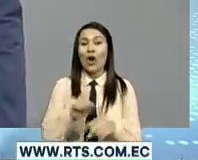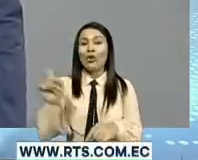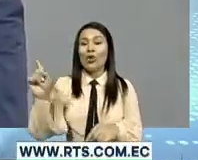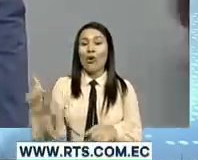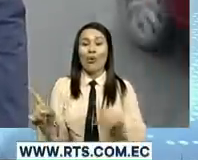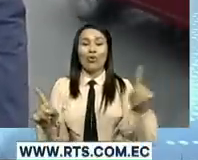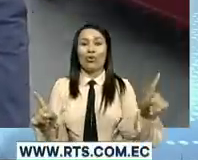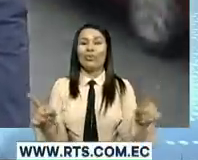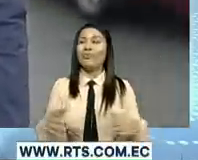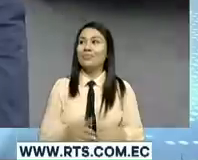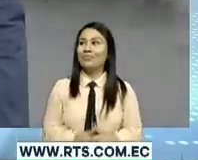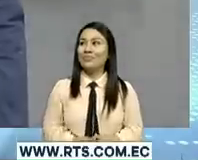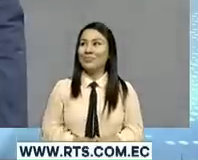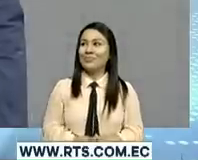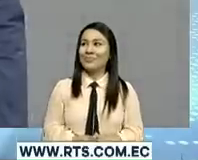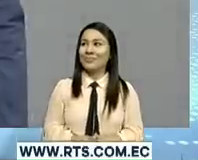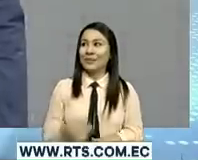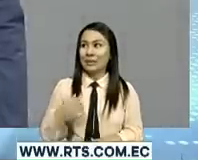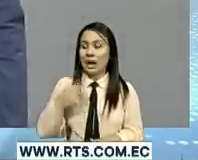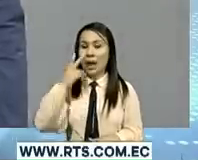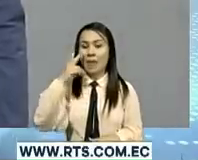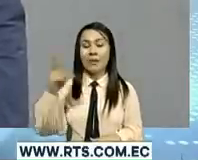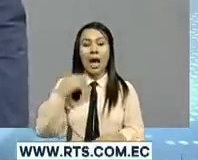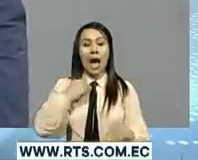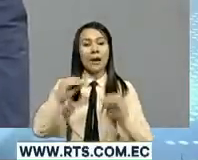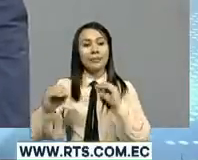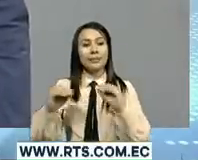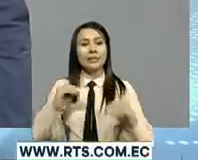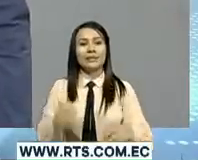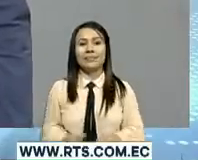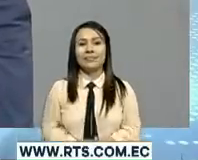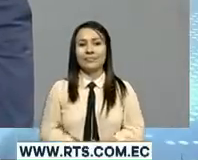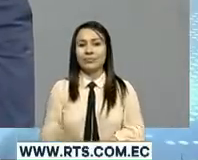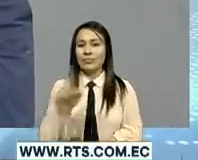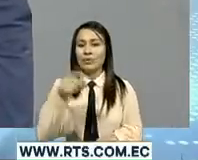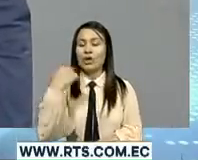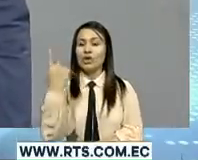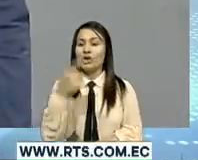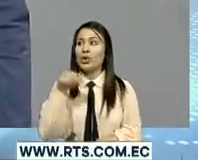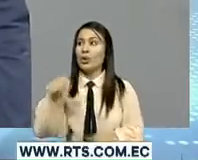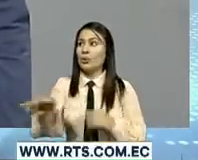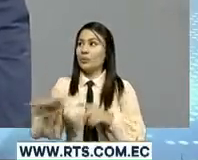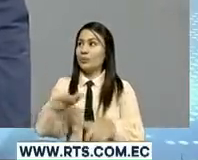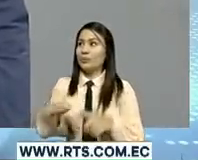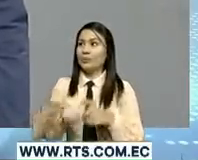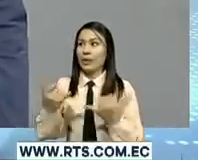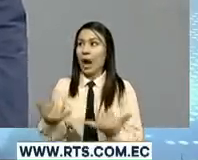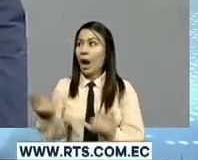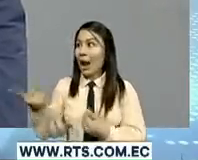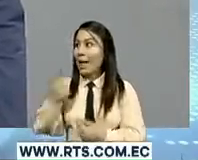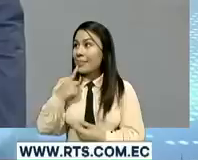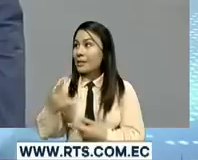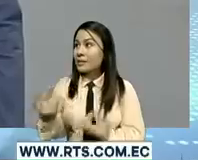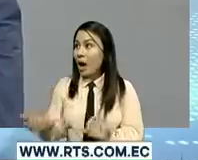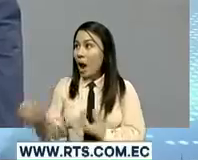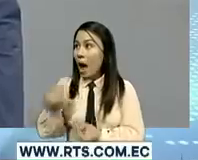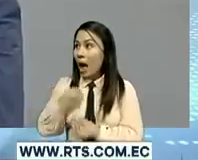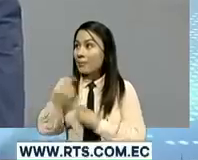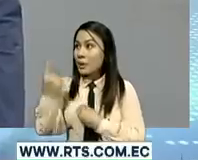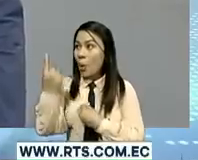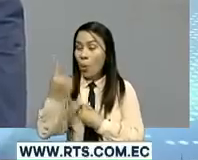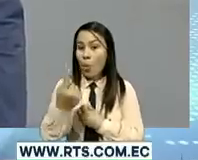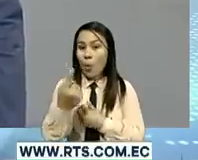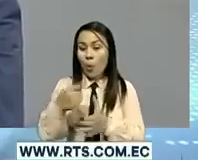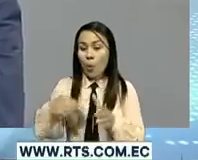El problema que usted enfoca también, Pepito, quiero decirle algo. No es ese el único sitio en el que usted acaba de hacernos conocer en donde